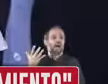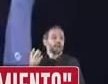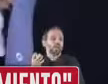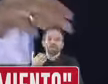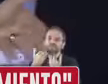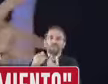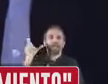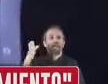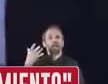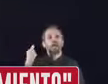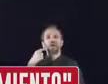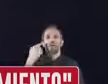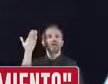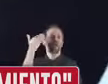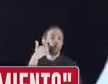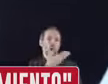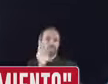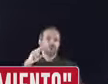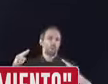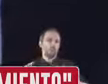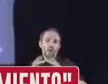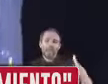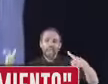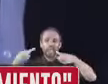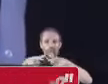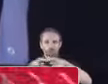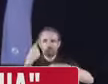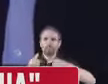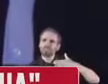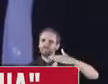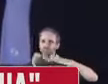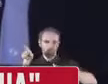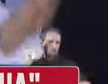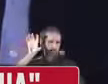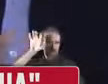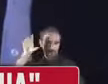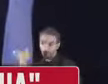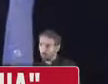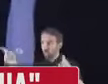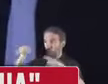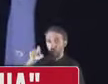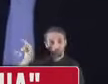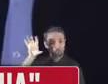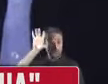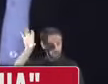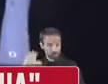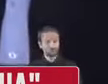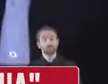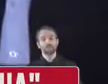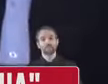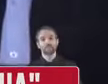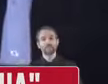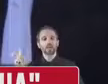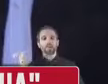grabado en una conferencia de prensa o un encuentro con dirigentes su provincia cuando retornó a su provincia y el